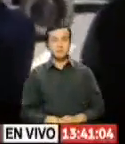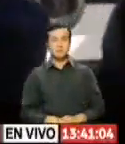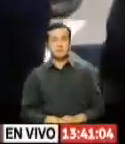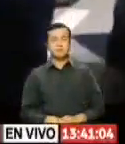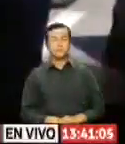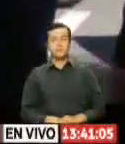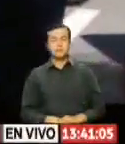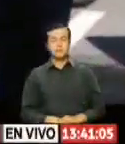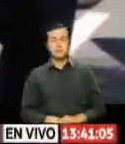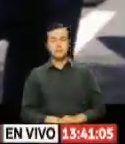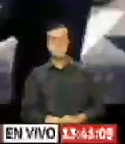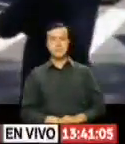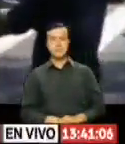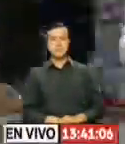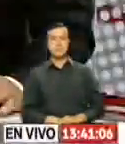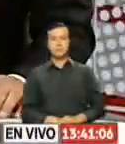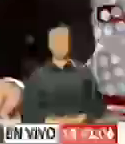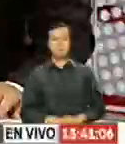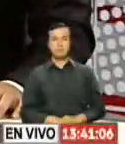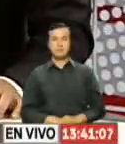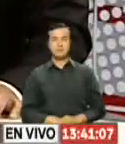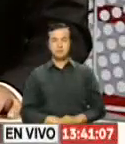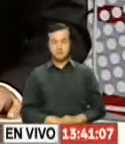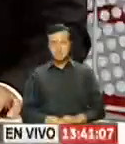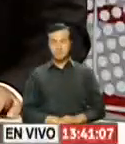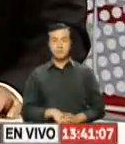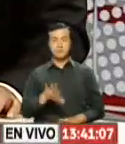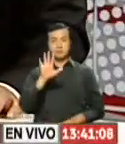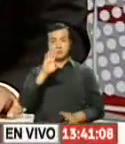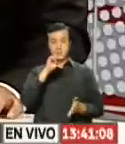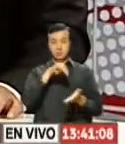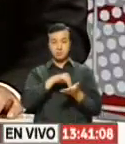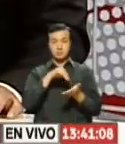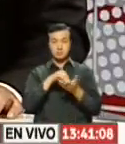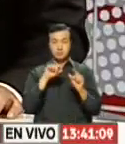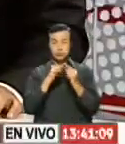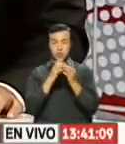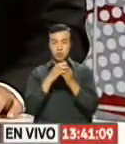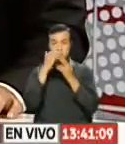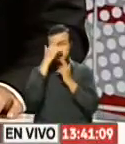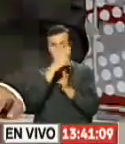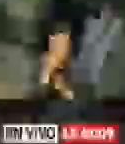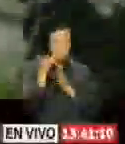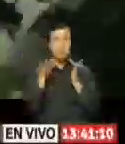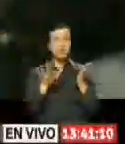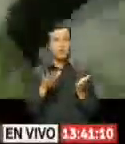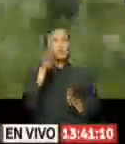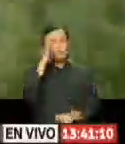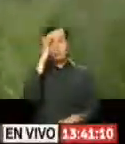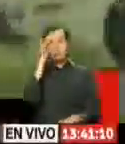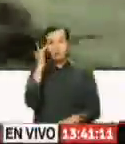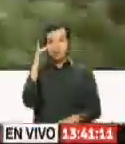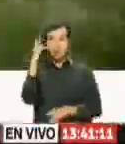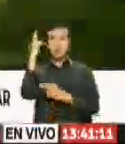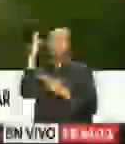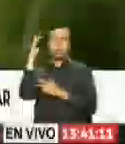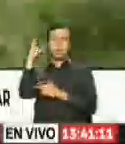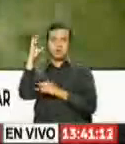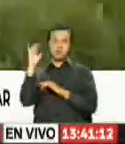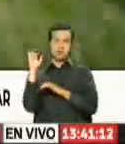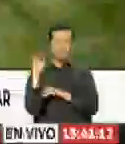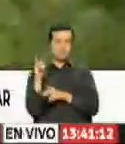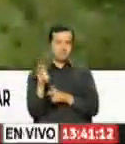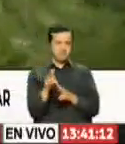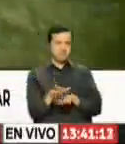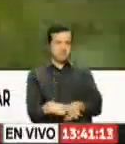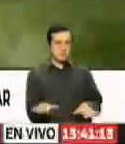Fernanda de la Bastida, Telediario. Y al menos 5 integrantes del Clan del Golfo murieron en una operación del ejército colombiano desarrollada